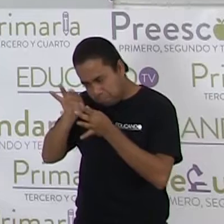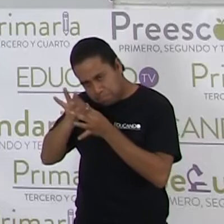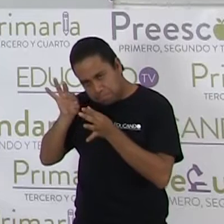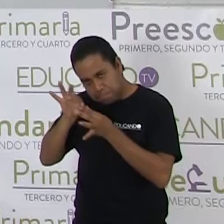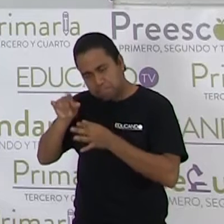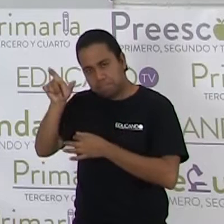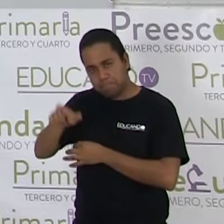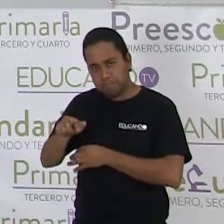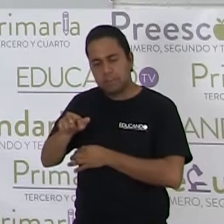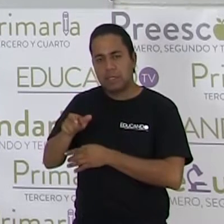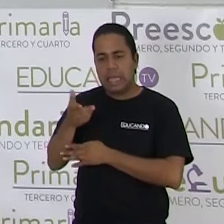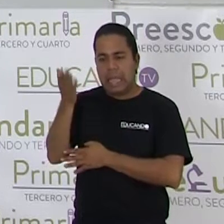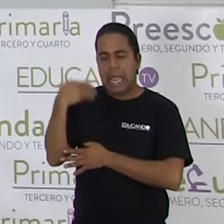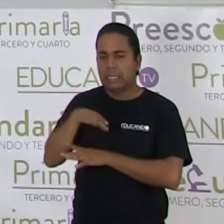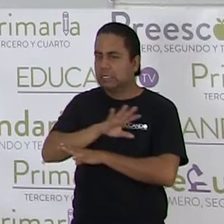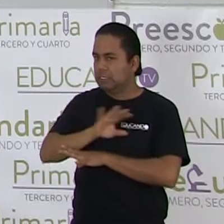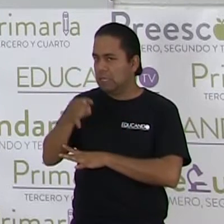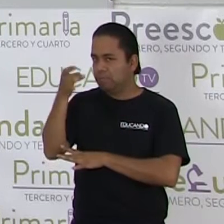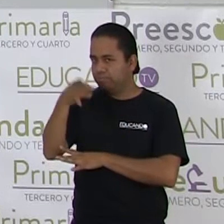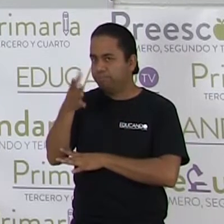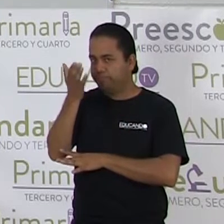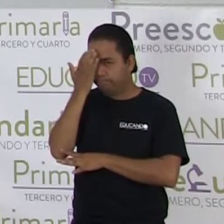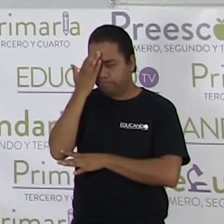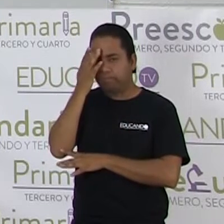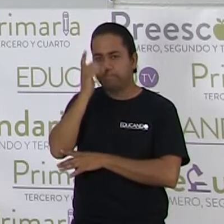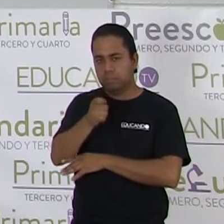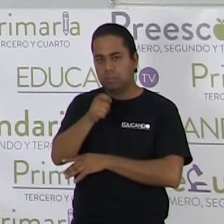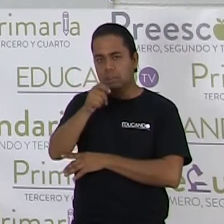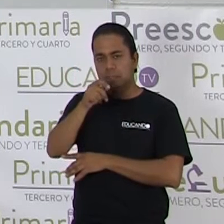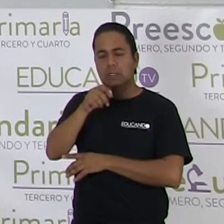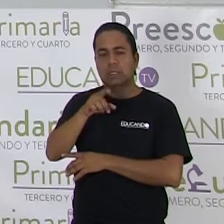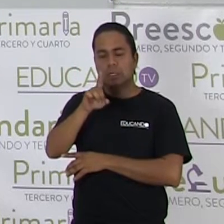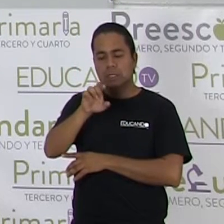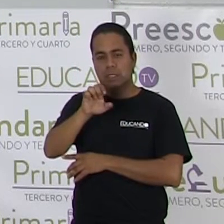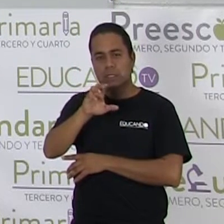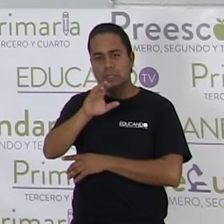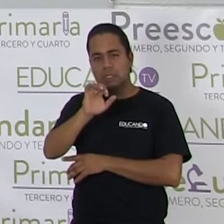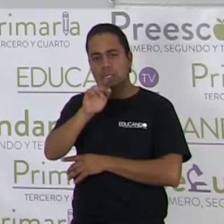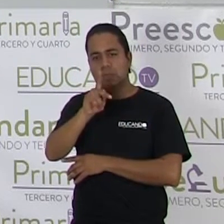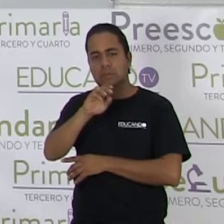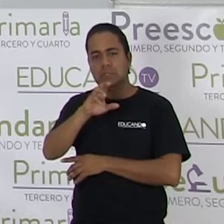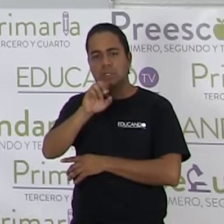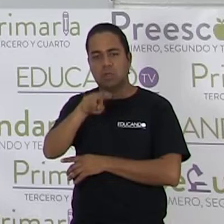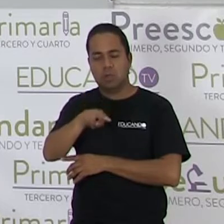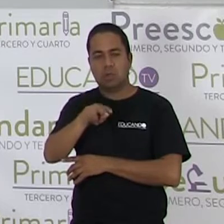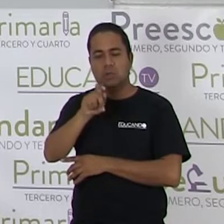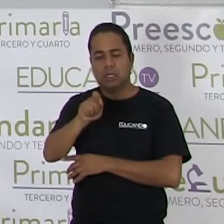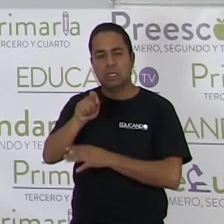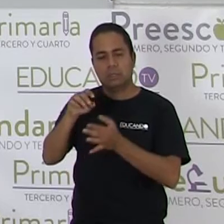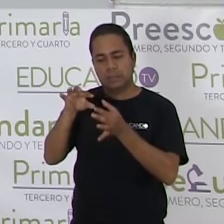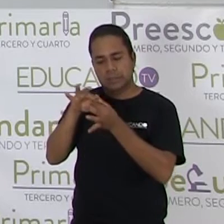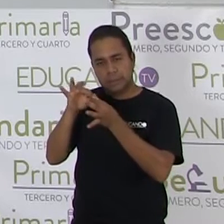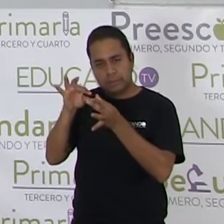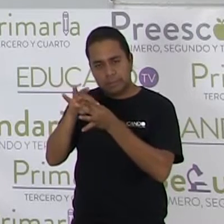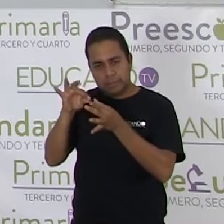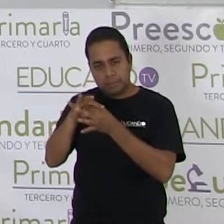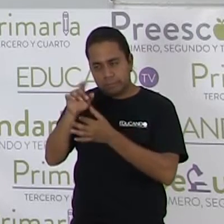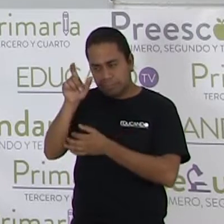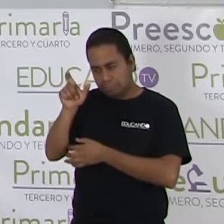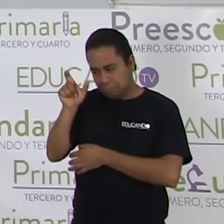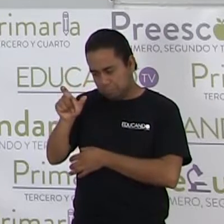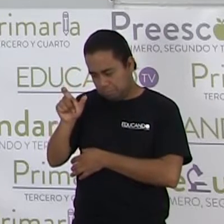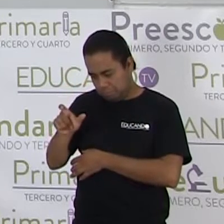ya la hemos trabajado en sesiones anteriores. Recuerda que es escribir o relatar cada uno de